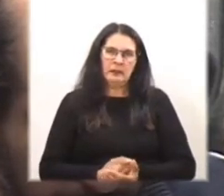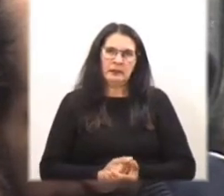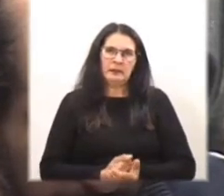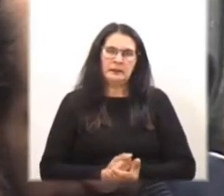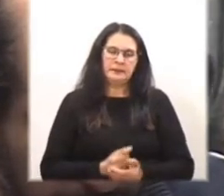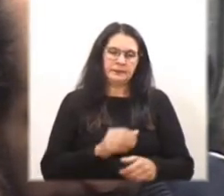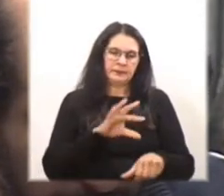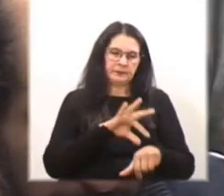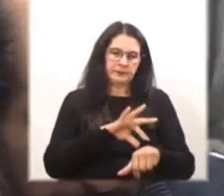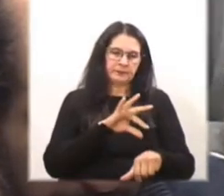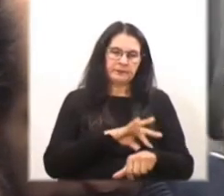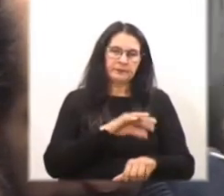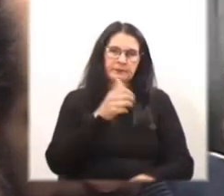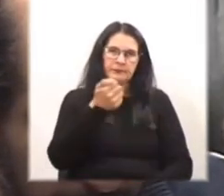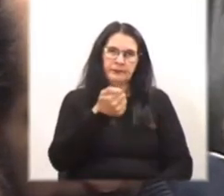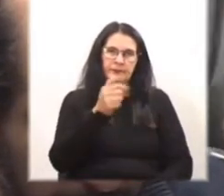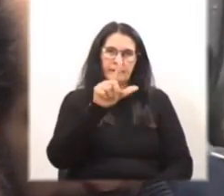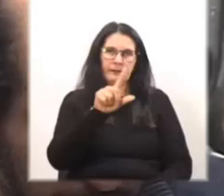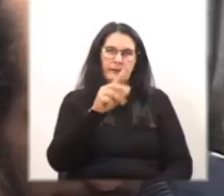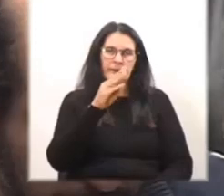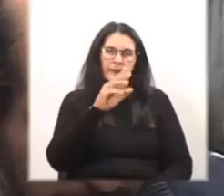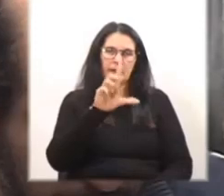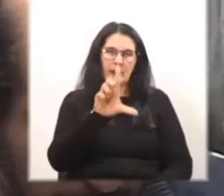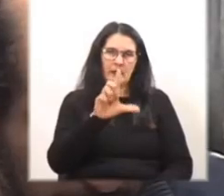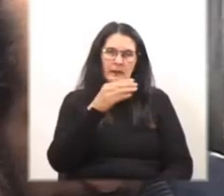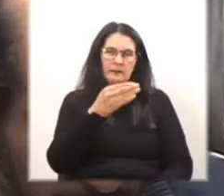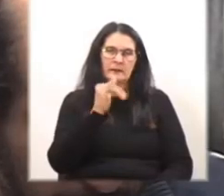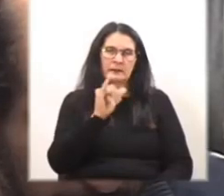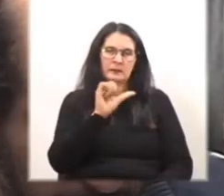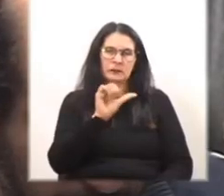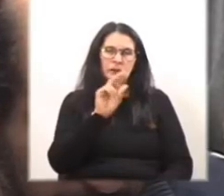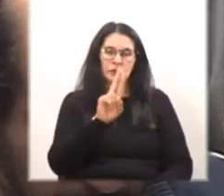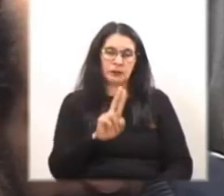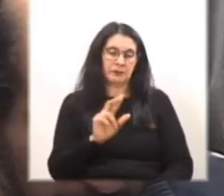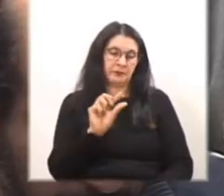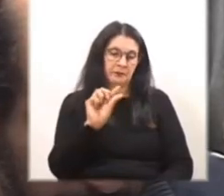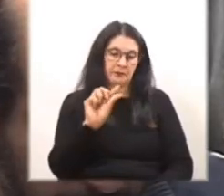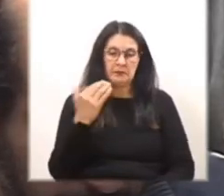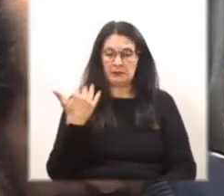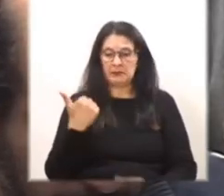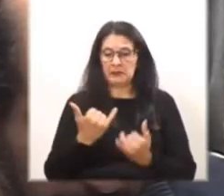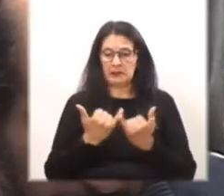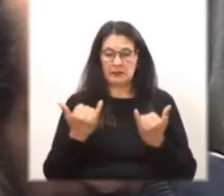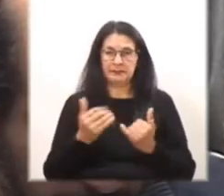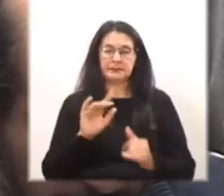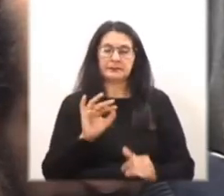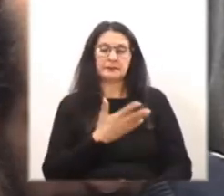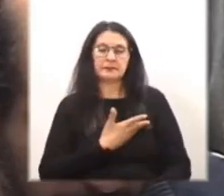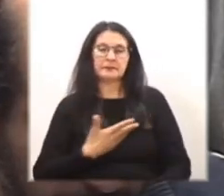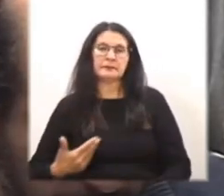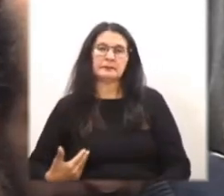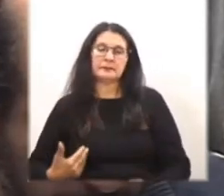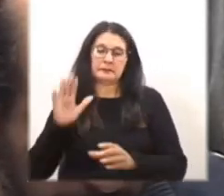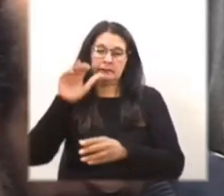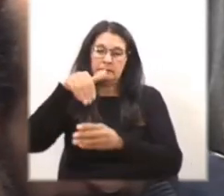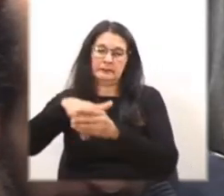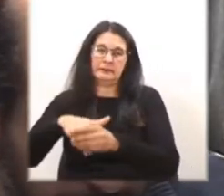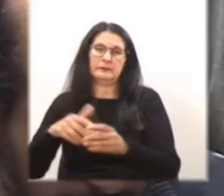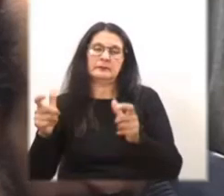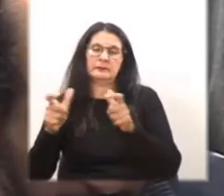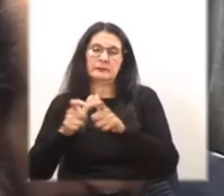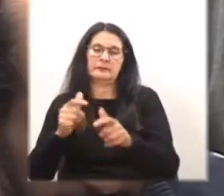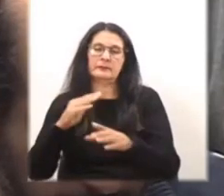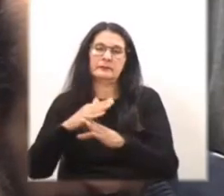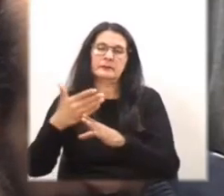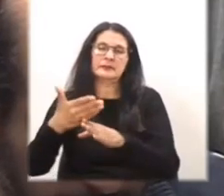El doctor Carlos Albizu, quien era hasta hace algunos días presidente de la delegación de Uruguay en la Comisión Técnica Mixta Salto